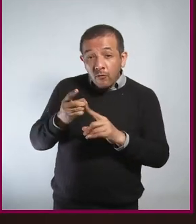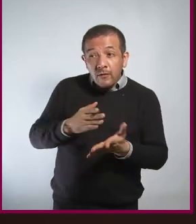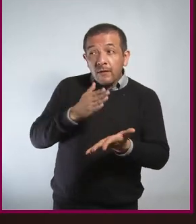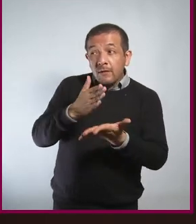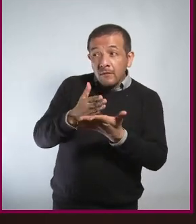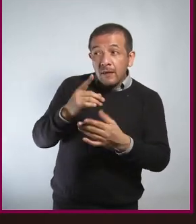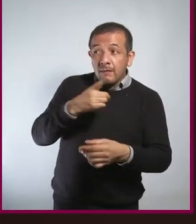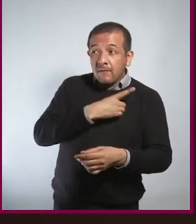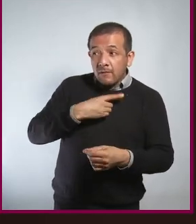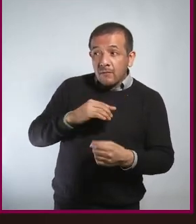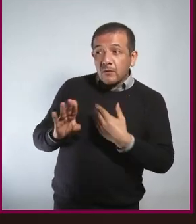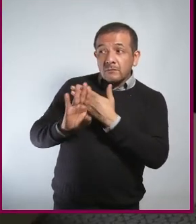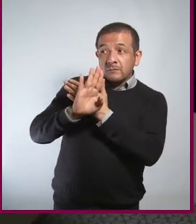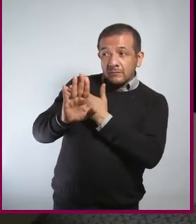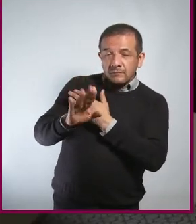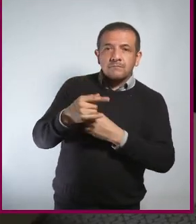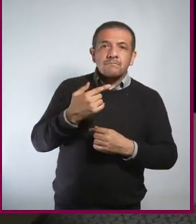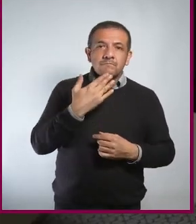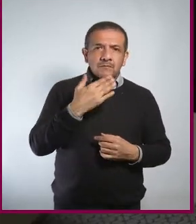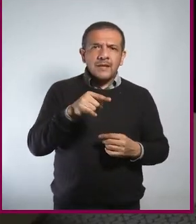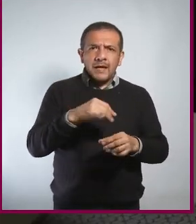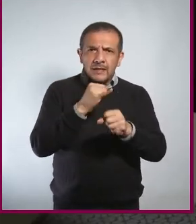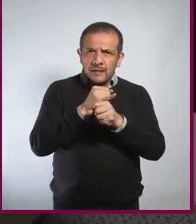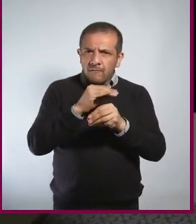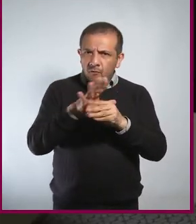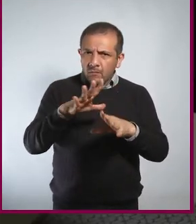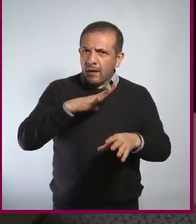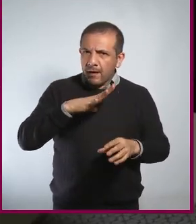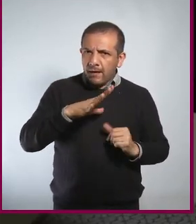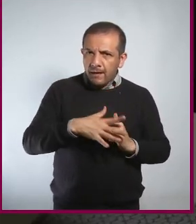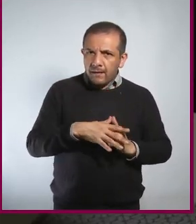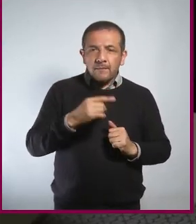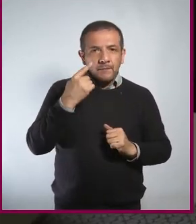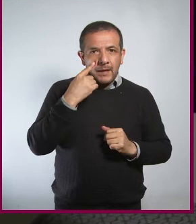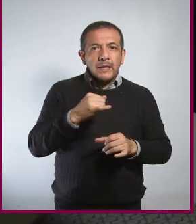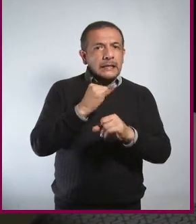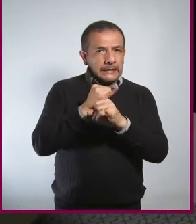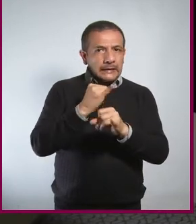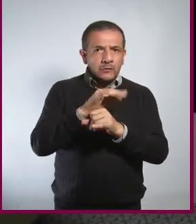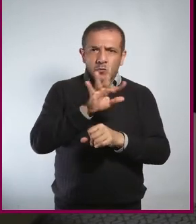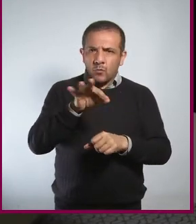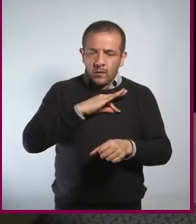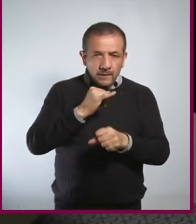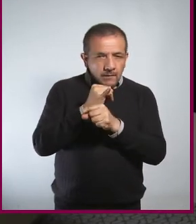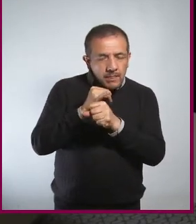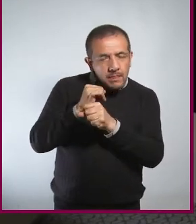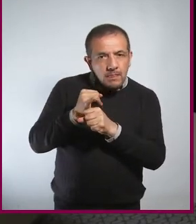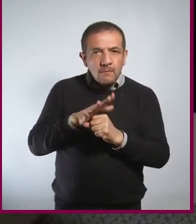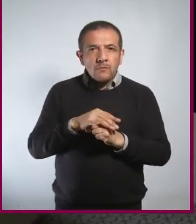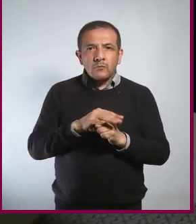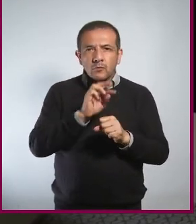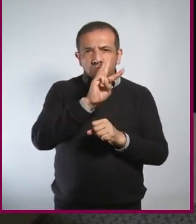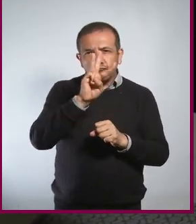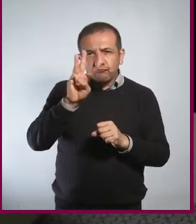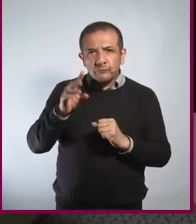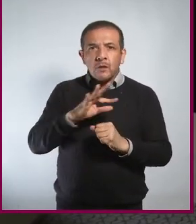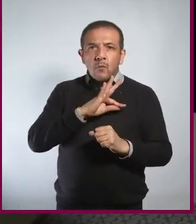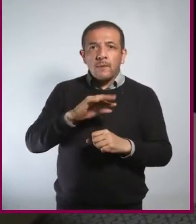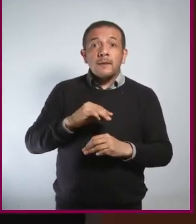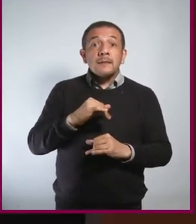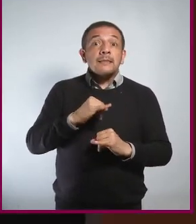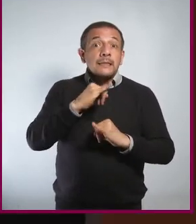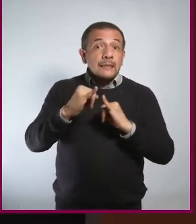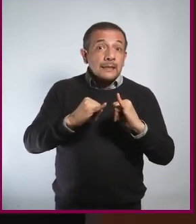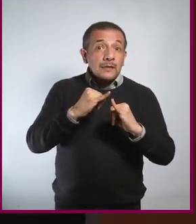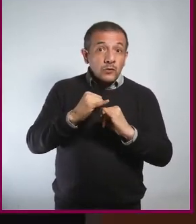temporadas debemos protegernos? Existe información de esto en línea, muchas páginas, incluso